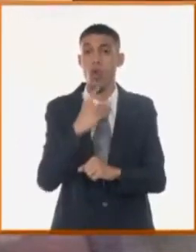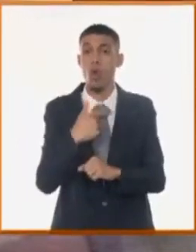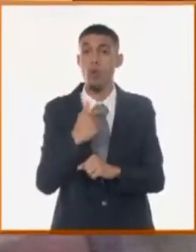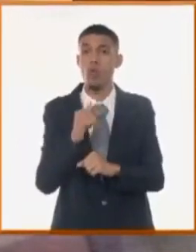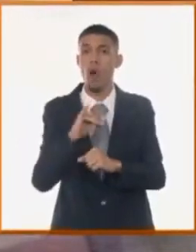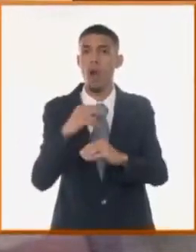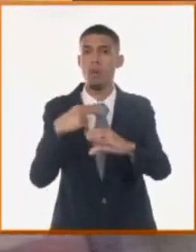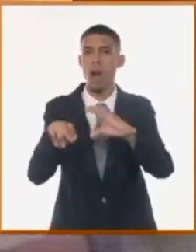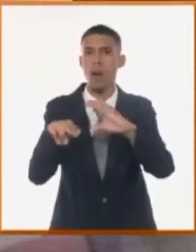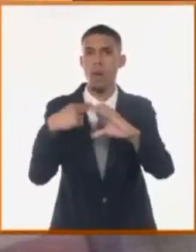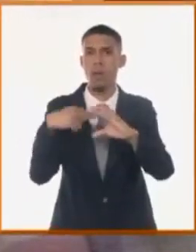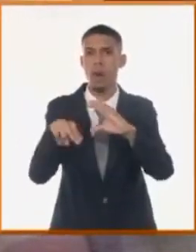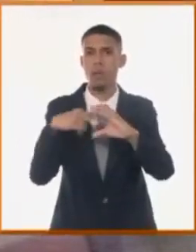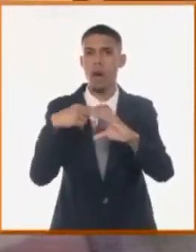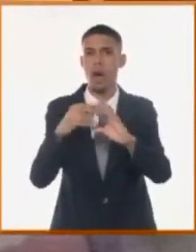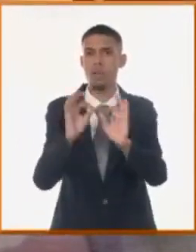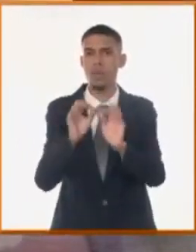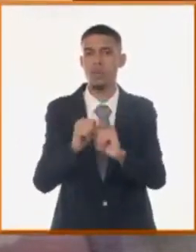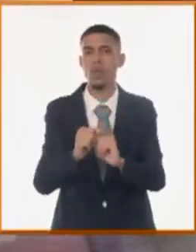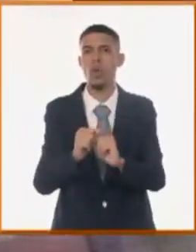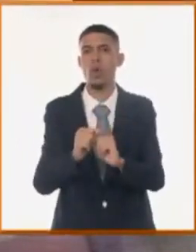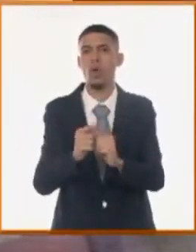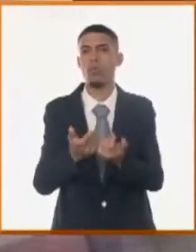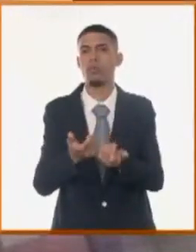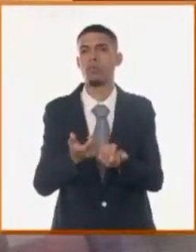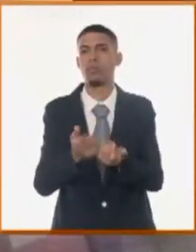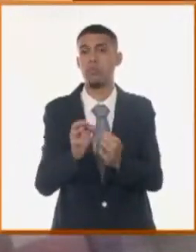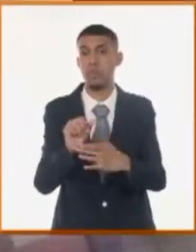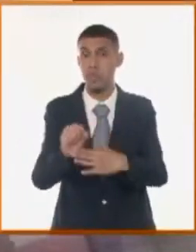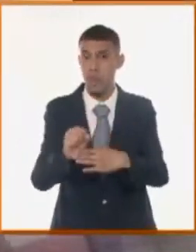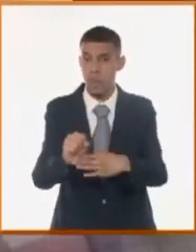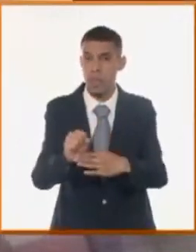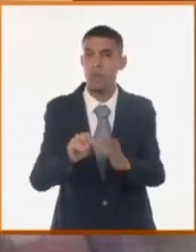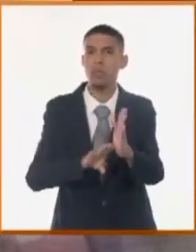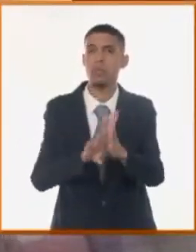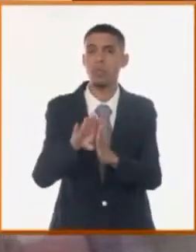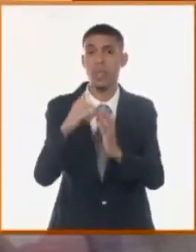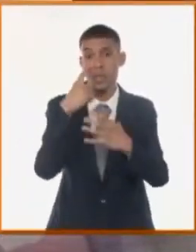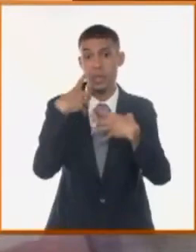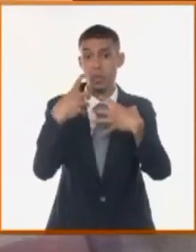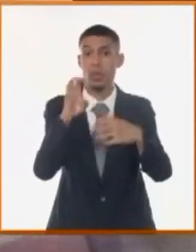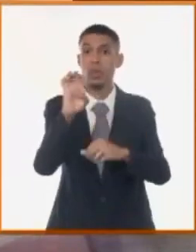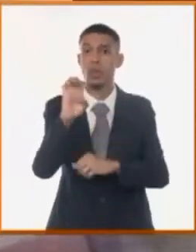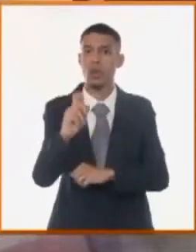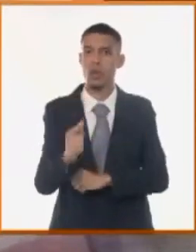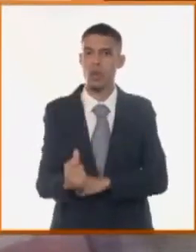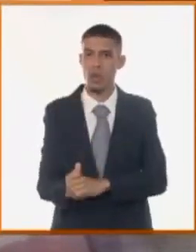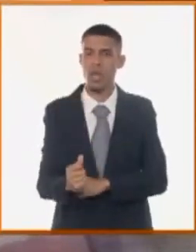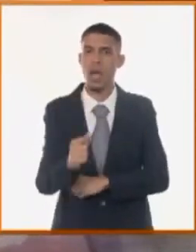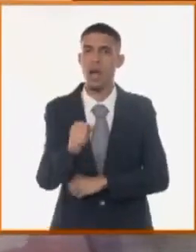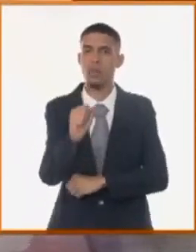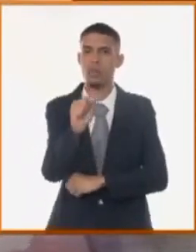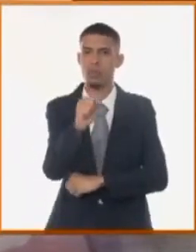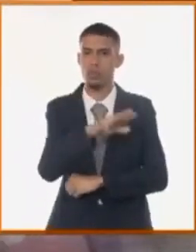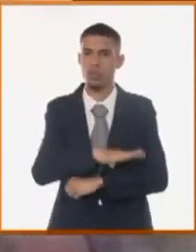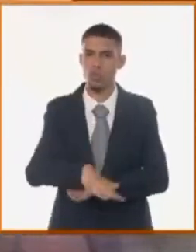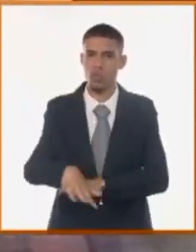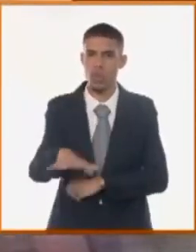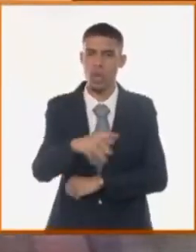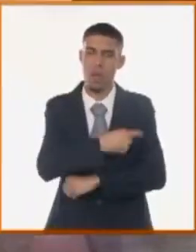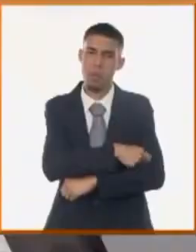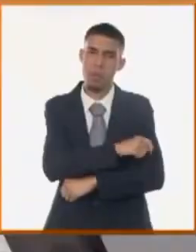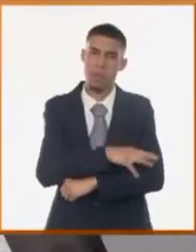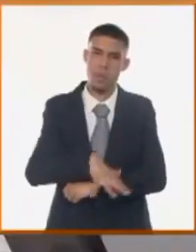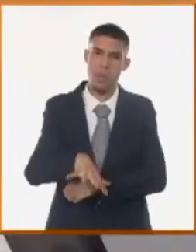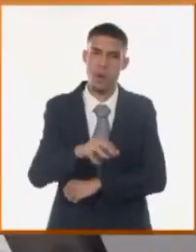hoy su trabajo para seguir avanzando en servicios que sean importantes para la economía, para la sociedad y para nuestra gente?